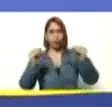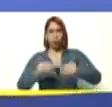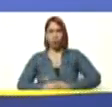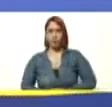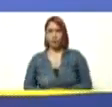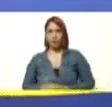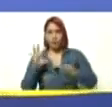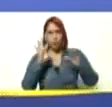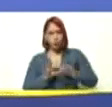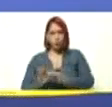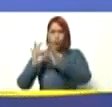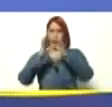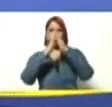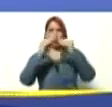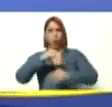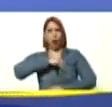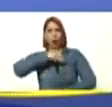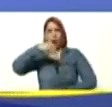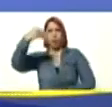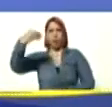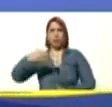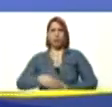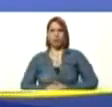unamos todas las almas